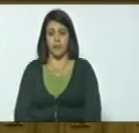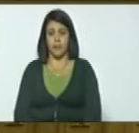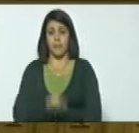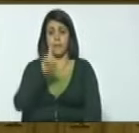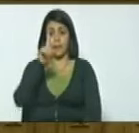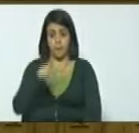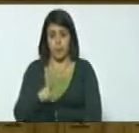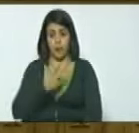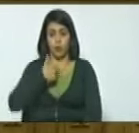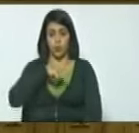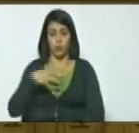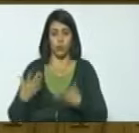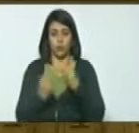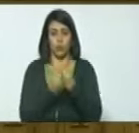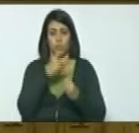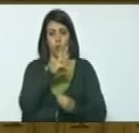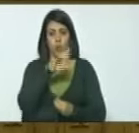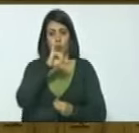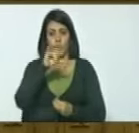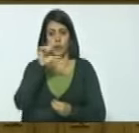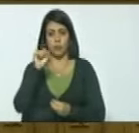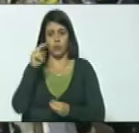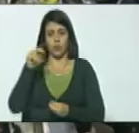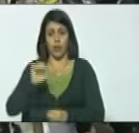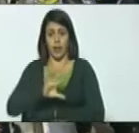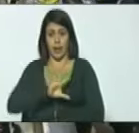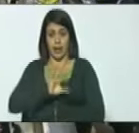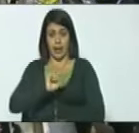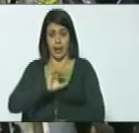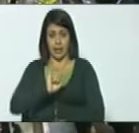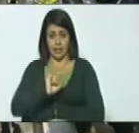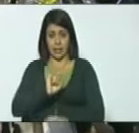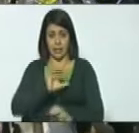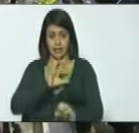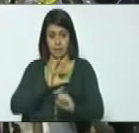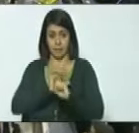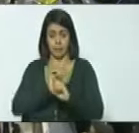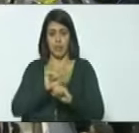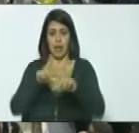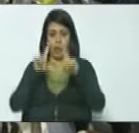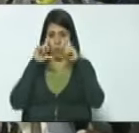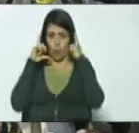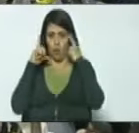También está con nosotros Wilson García, catcher de los Tiburones de La Guaira.